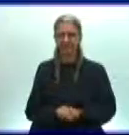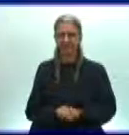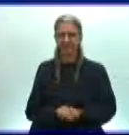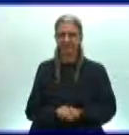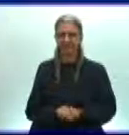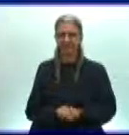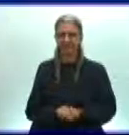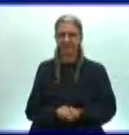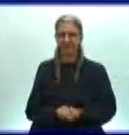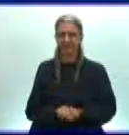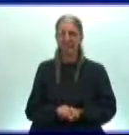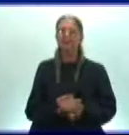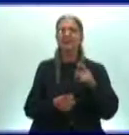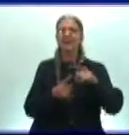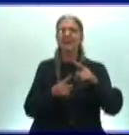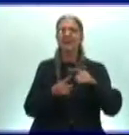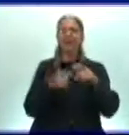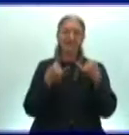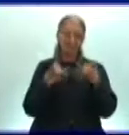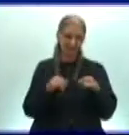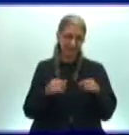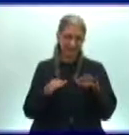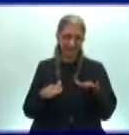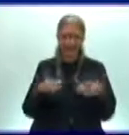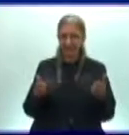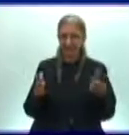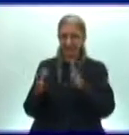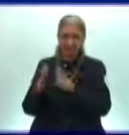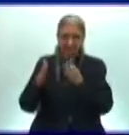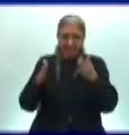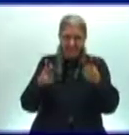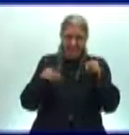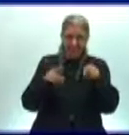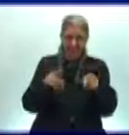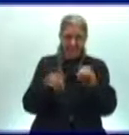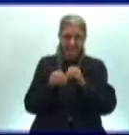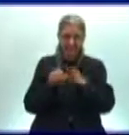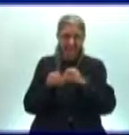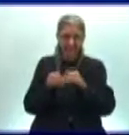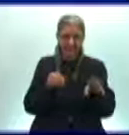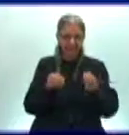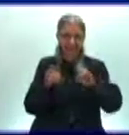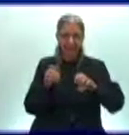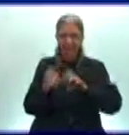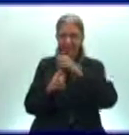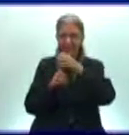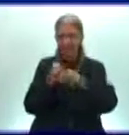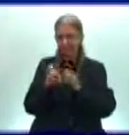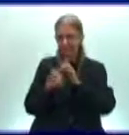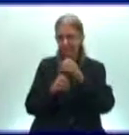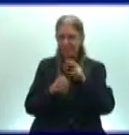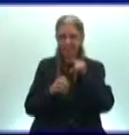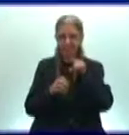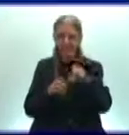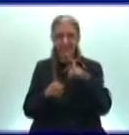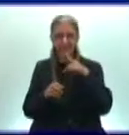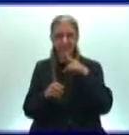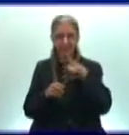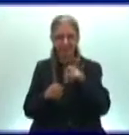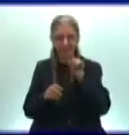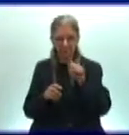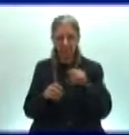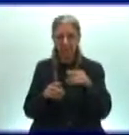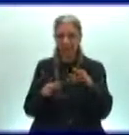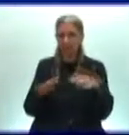Entonces, como actividad independiente, a partir de esta distribución electrónica, ustedes van a responder lo